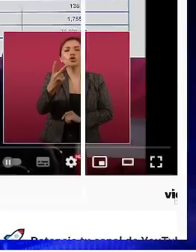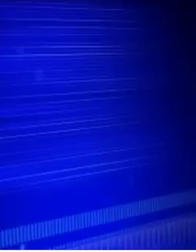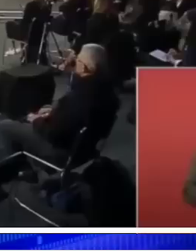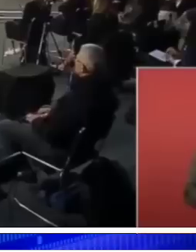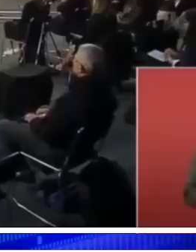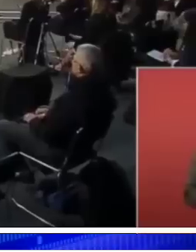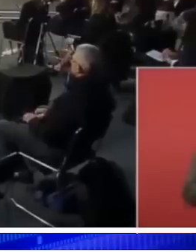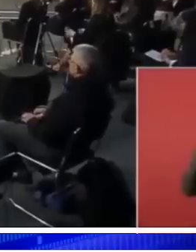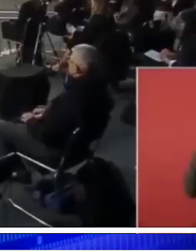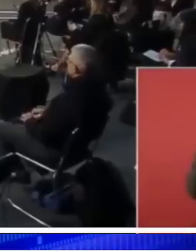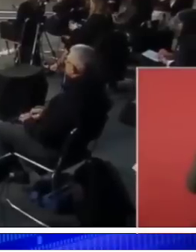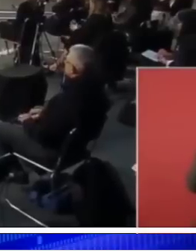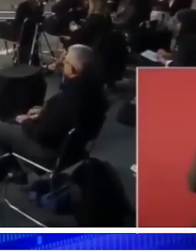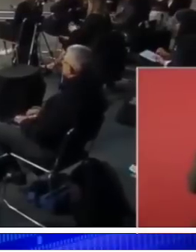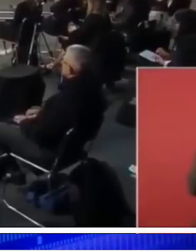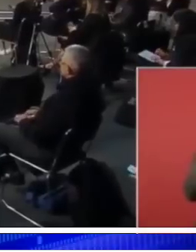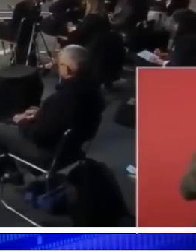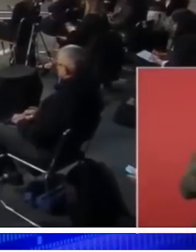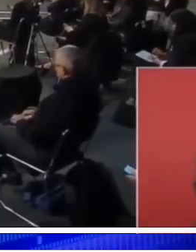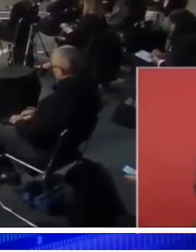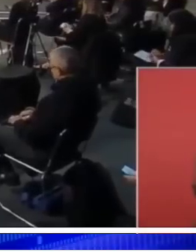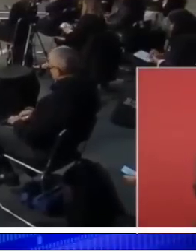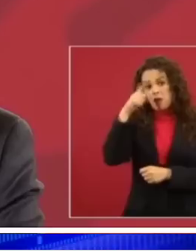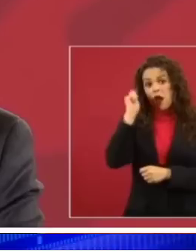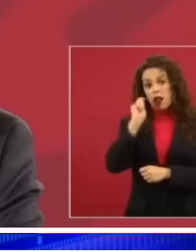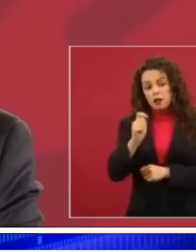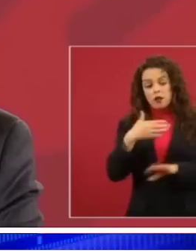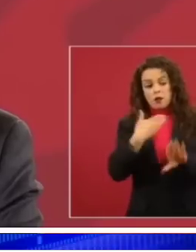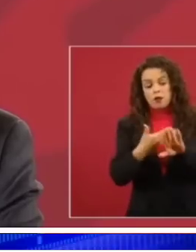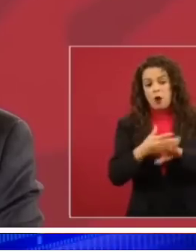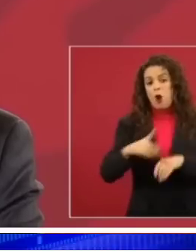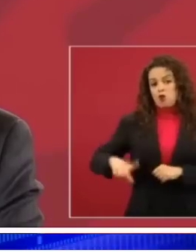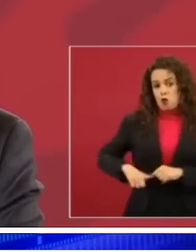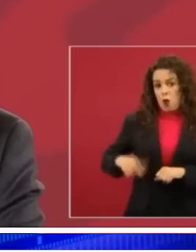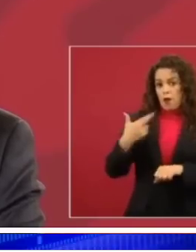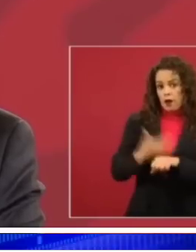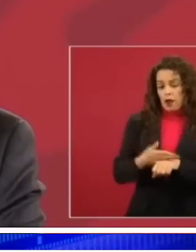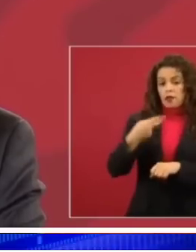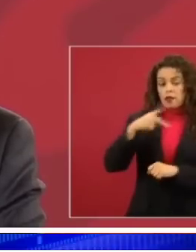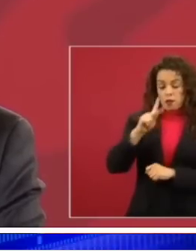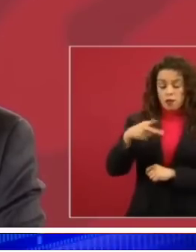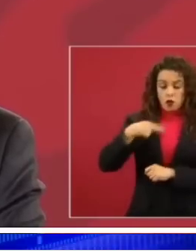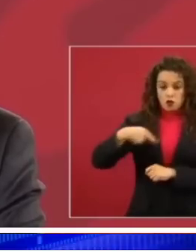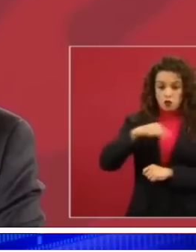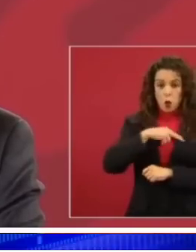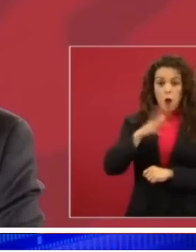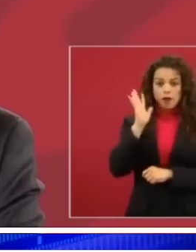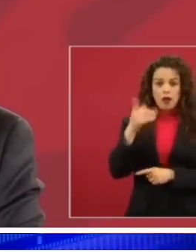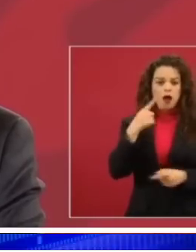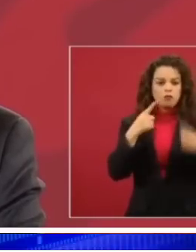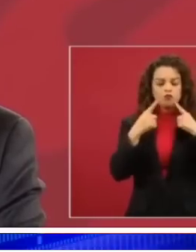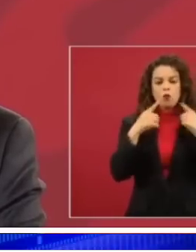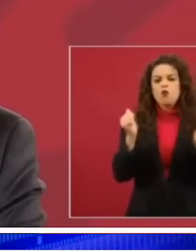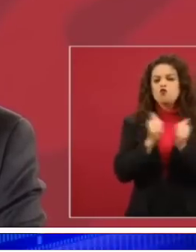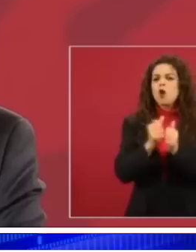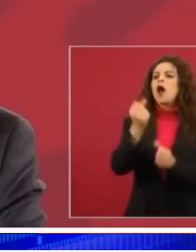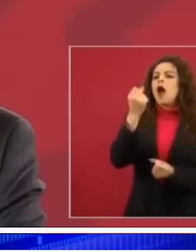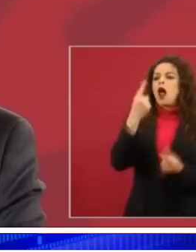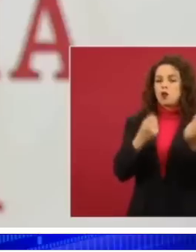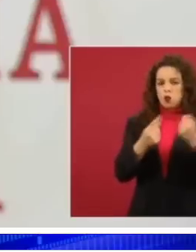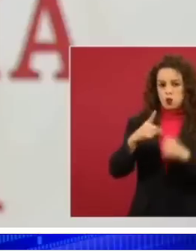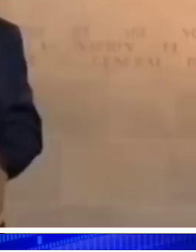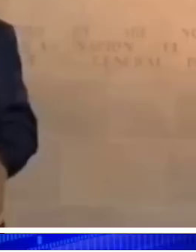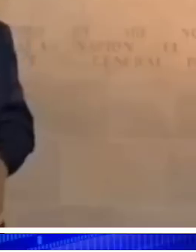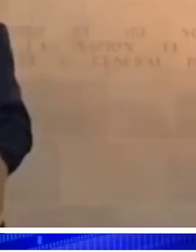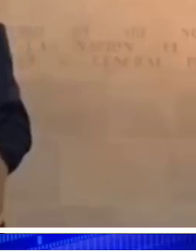no significa Pues que la Marina se vaya a echar para atrás pero sí lo dificulta si lo complica y sobre todo permite que Quienes